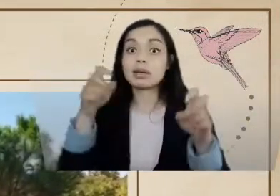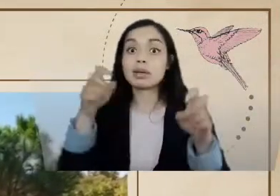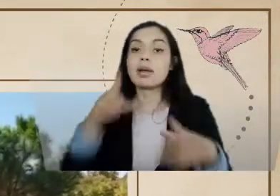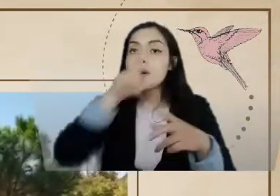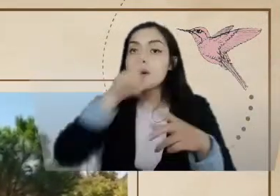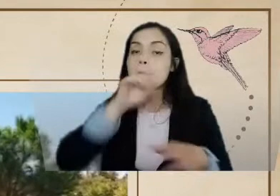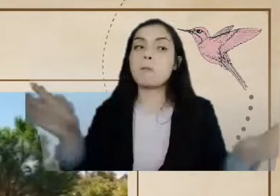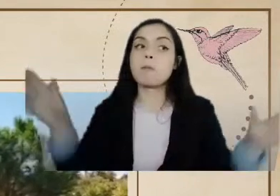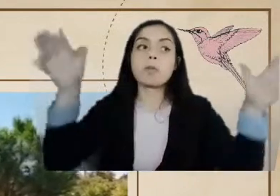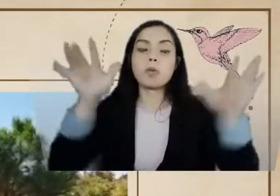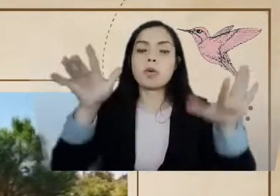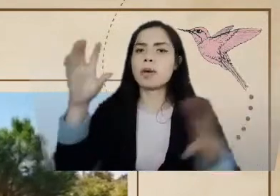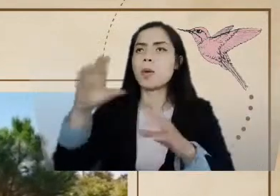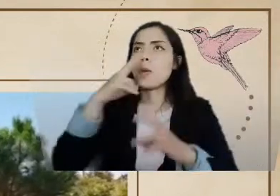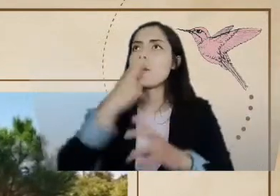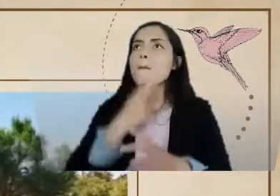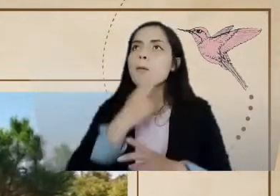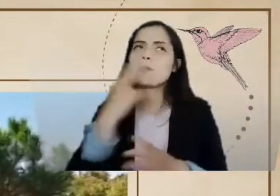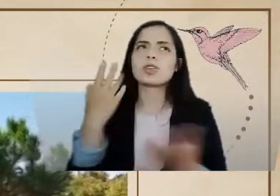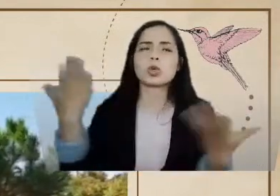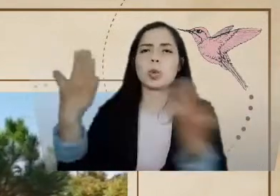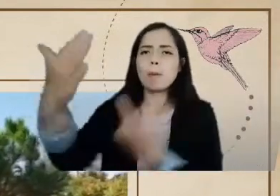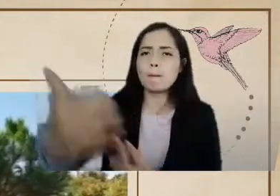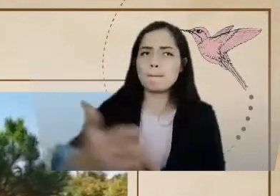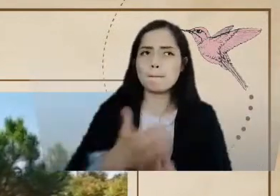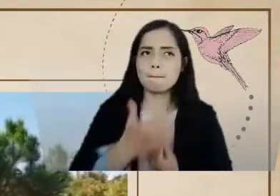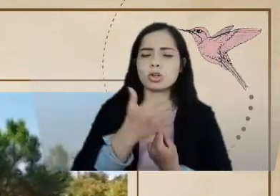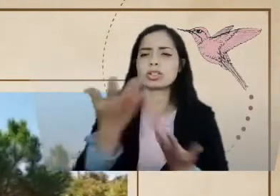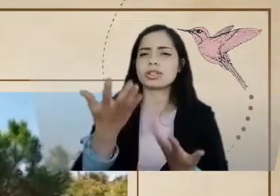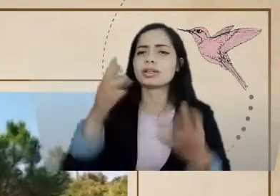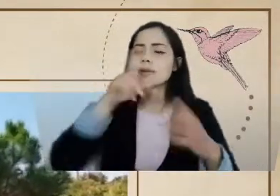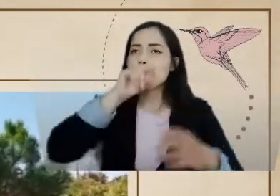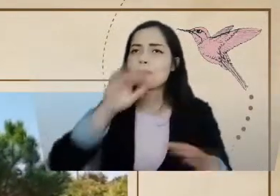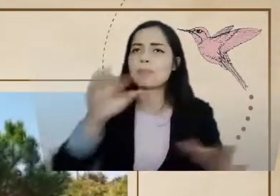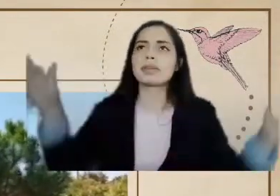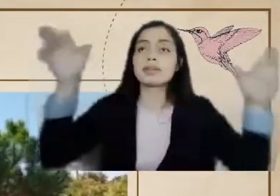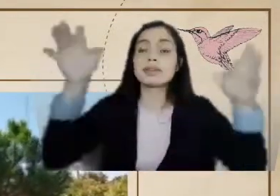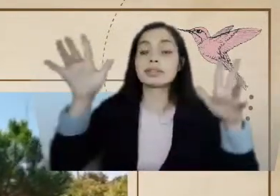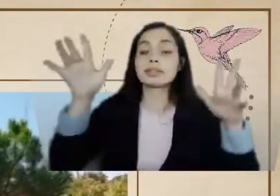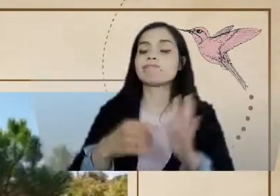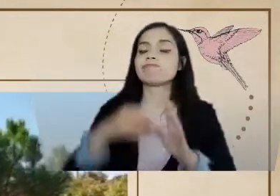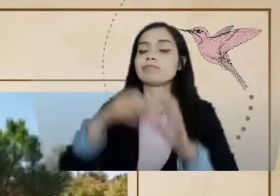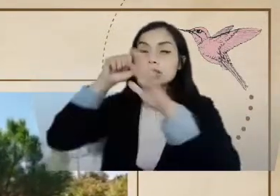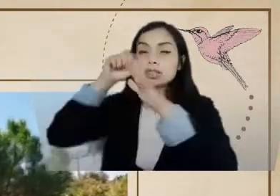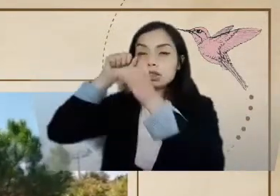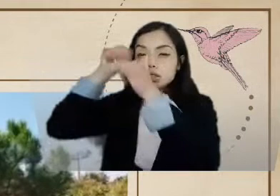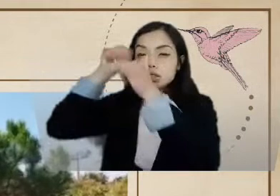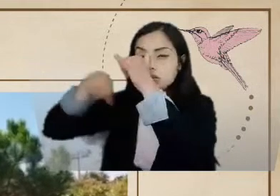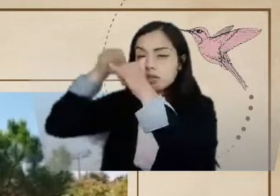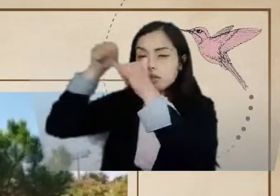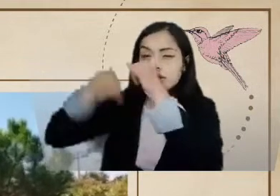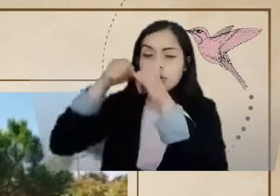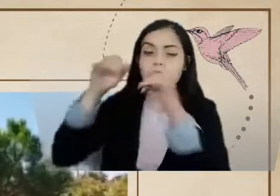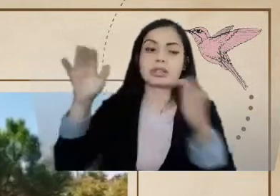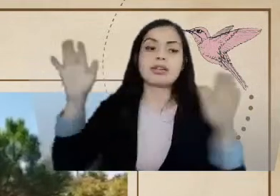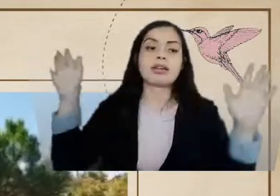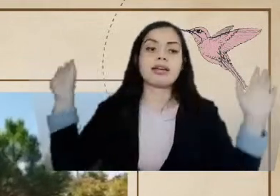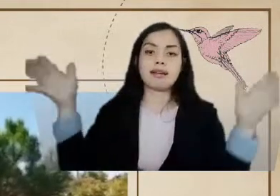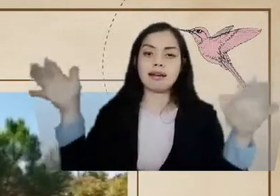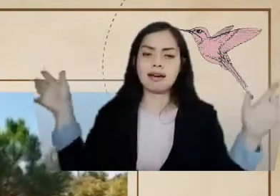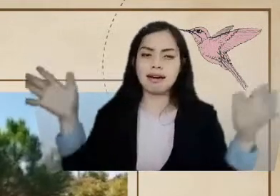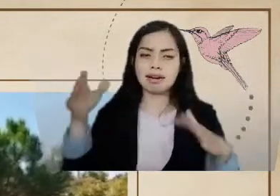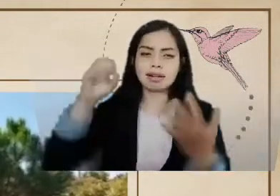gobiernos. Alas, Cantos y Colores es un viaje precisamente por conectar todos los mundos, un viaje por nuestro